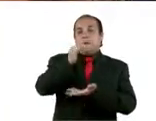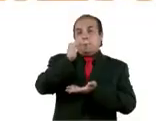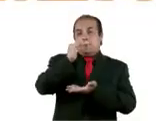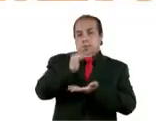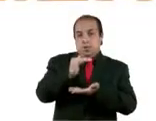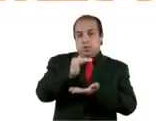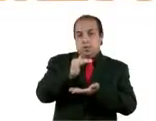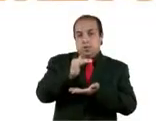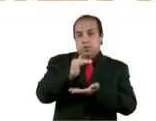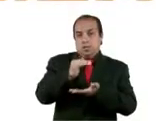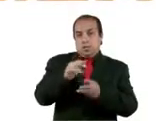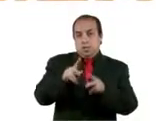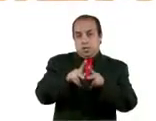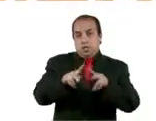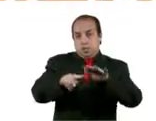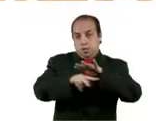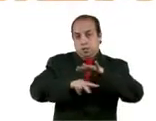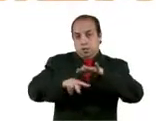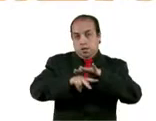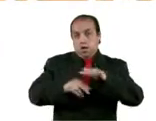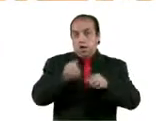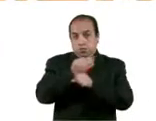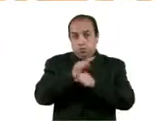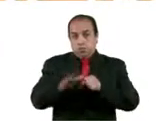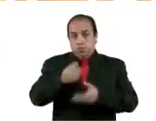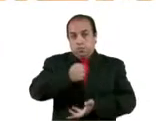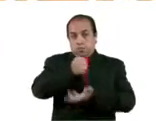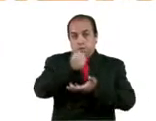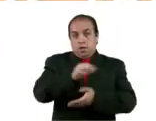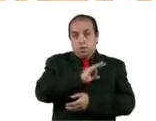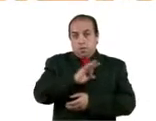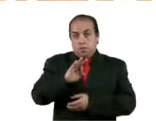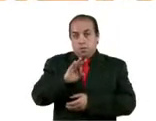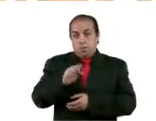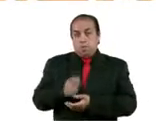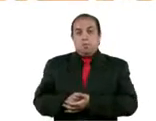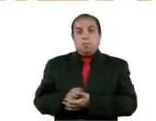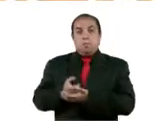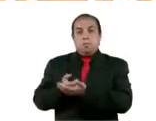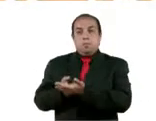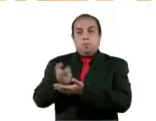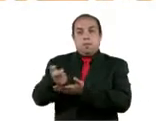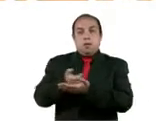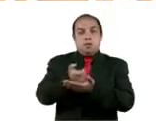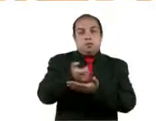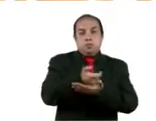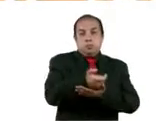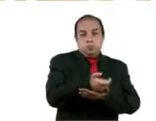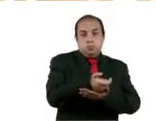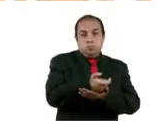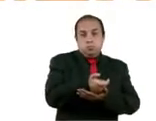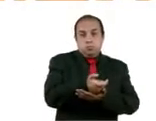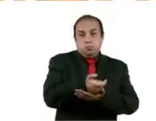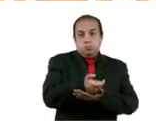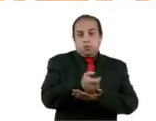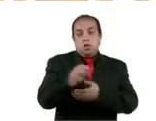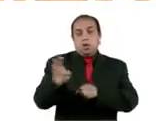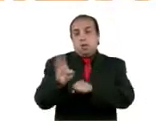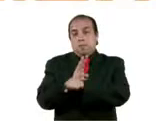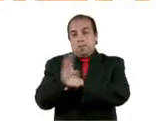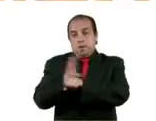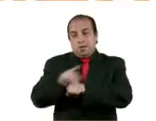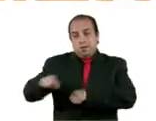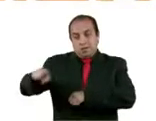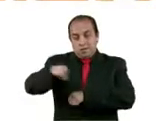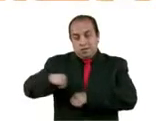disminuyen por las plazas, es suficiente recurso para poder cumplir con todos los beneficios que